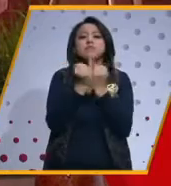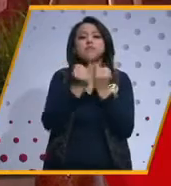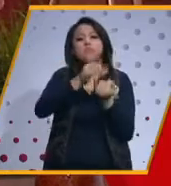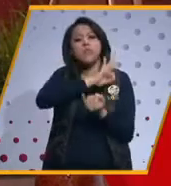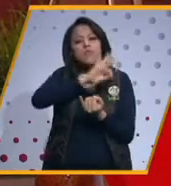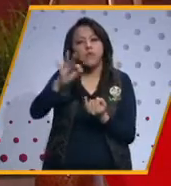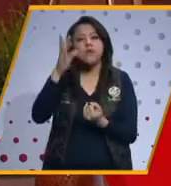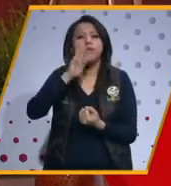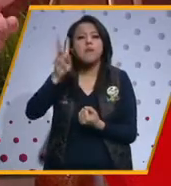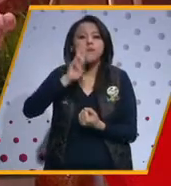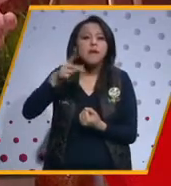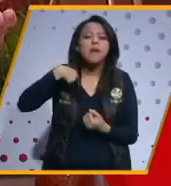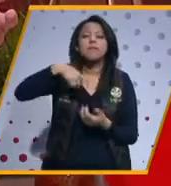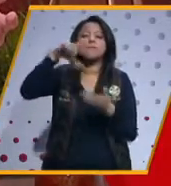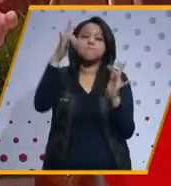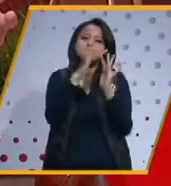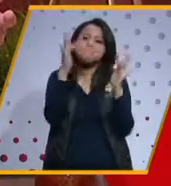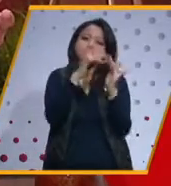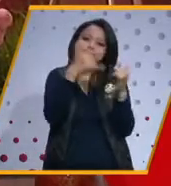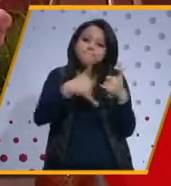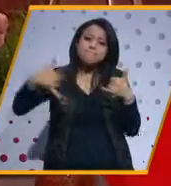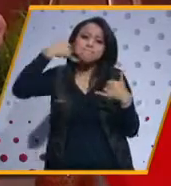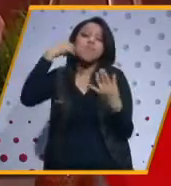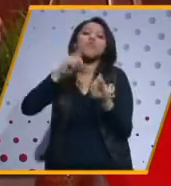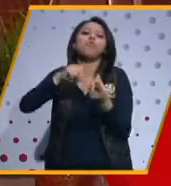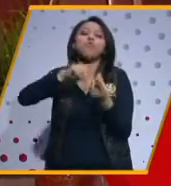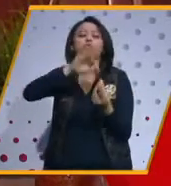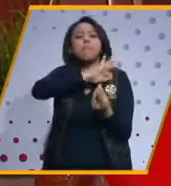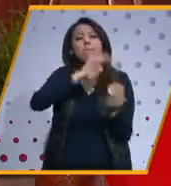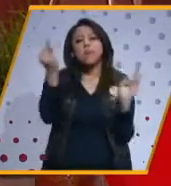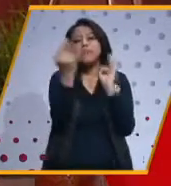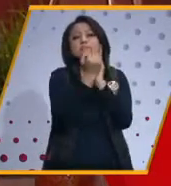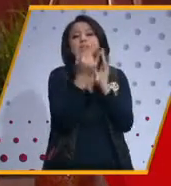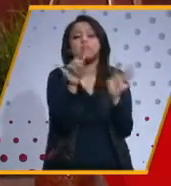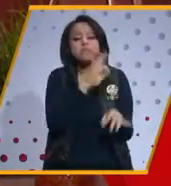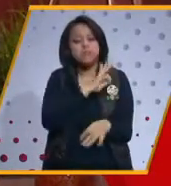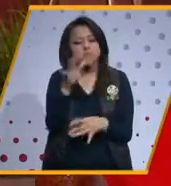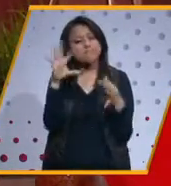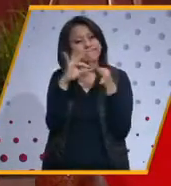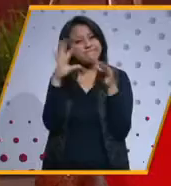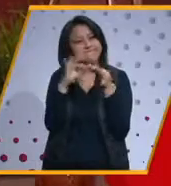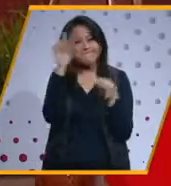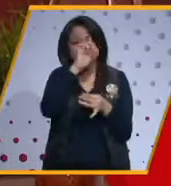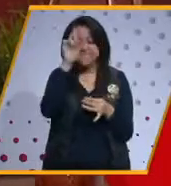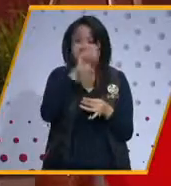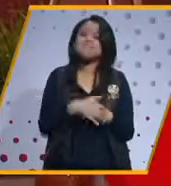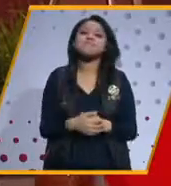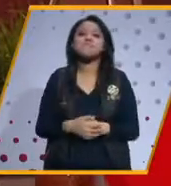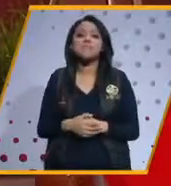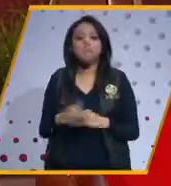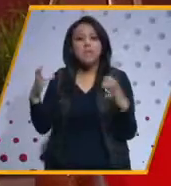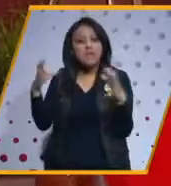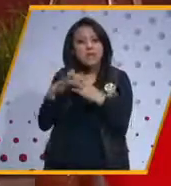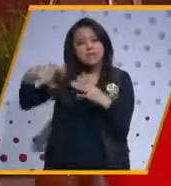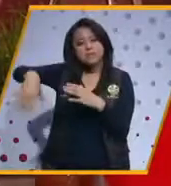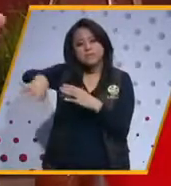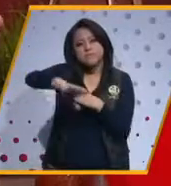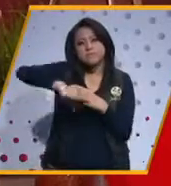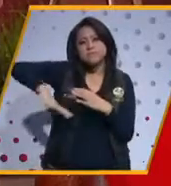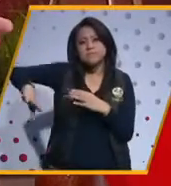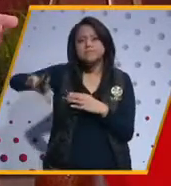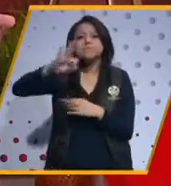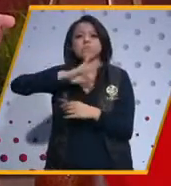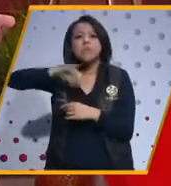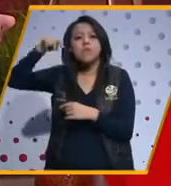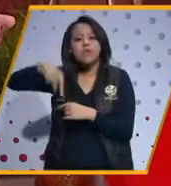está su sucursal más cercana. École. Y algo importante, Jorge, las cajas populares son una opción real